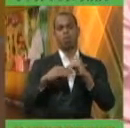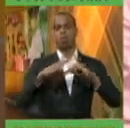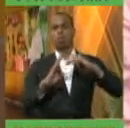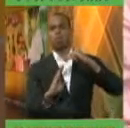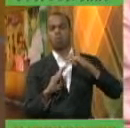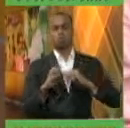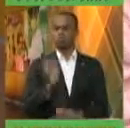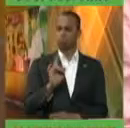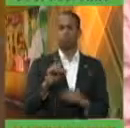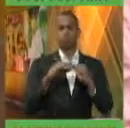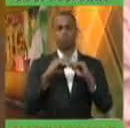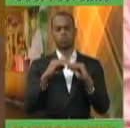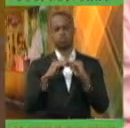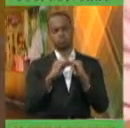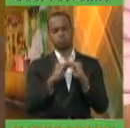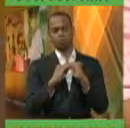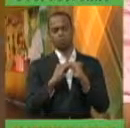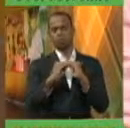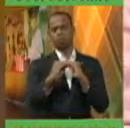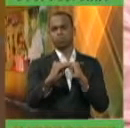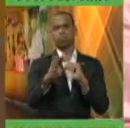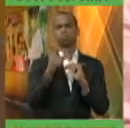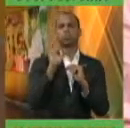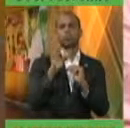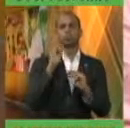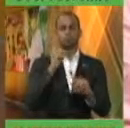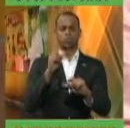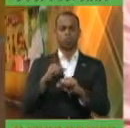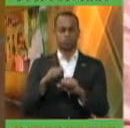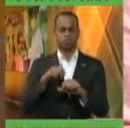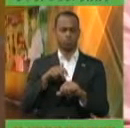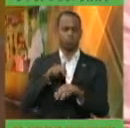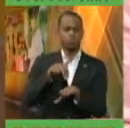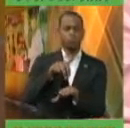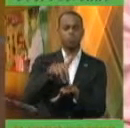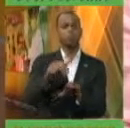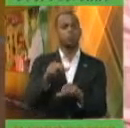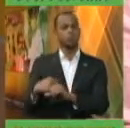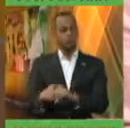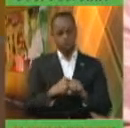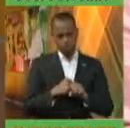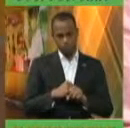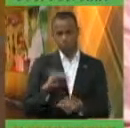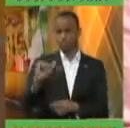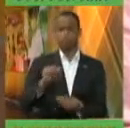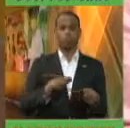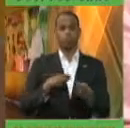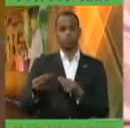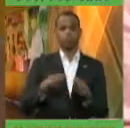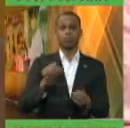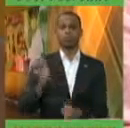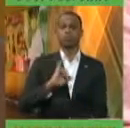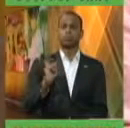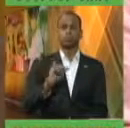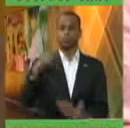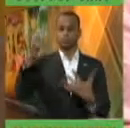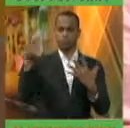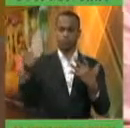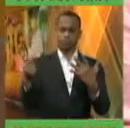o sea que la persona podamos utilizar todo ese espacio con seguridad también los centros comerciales allí también se está todo